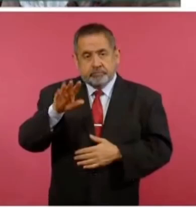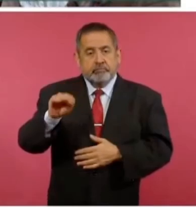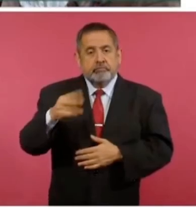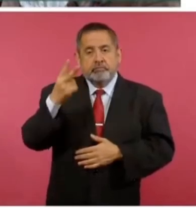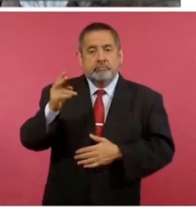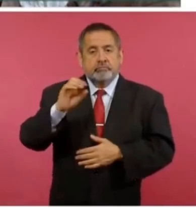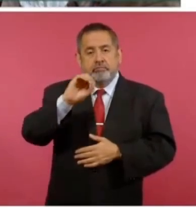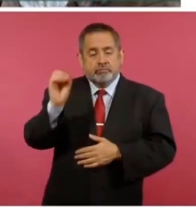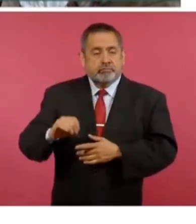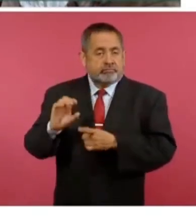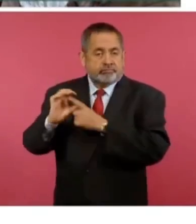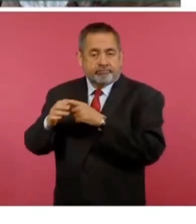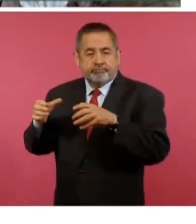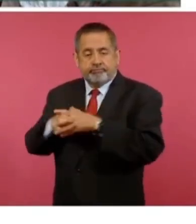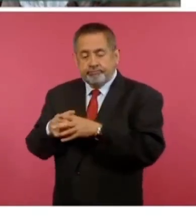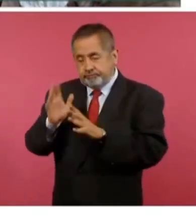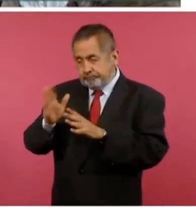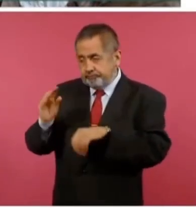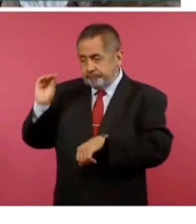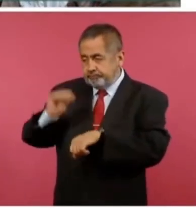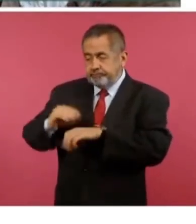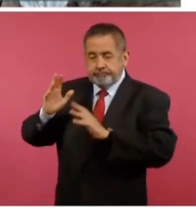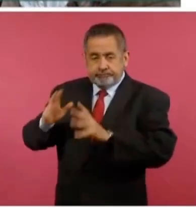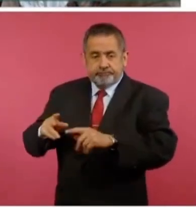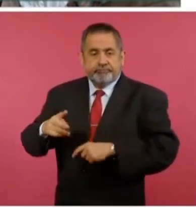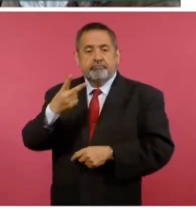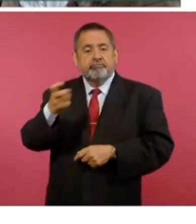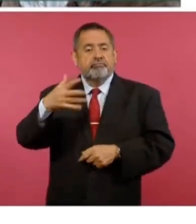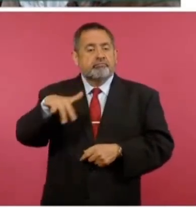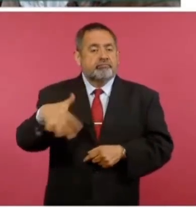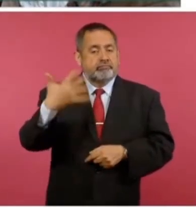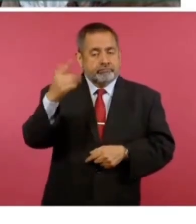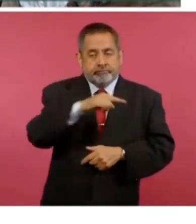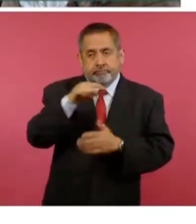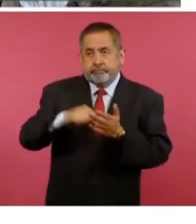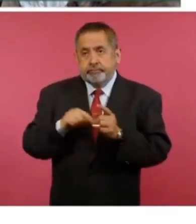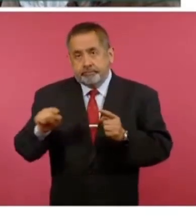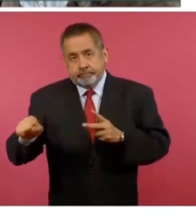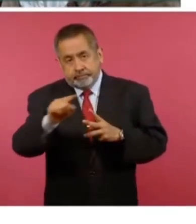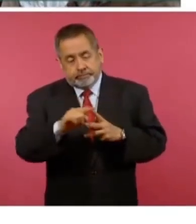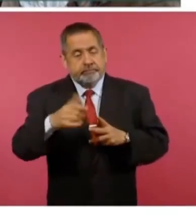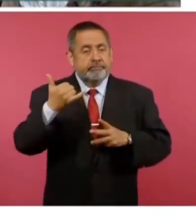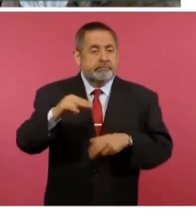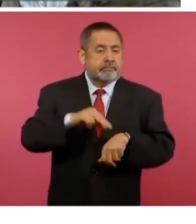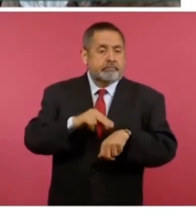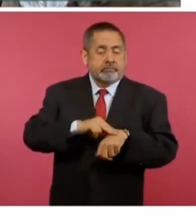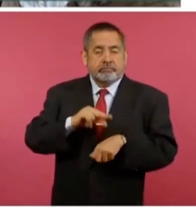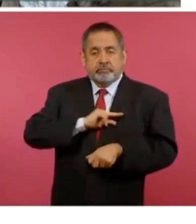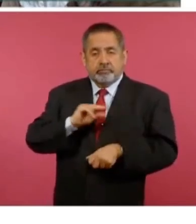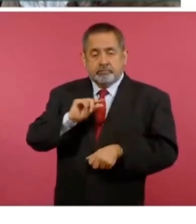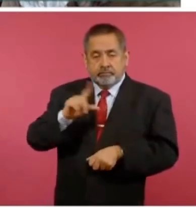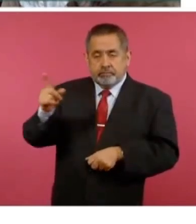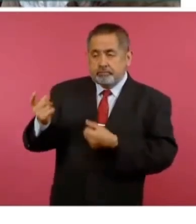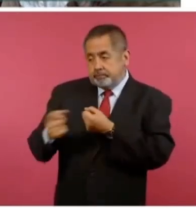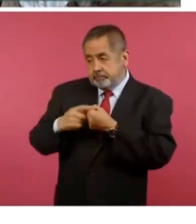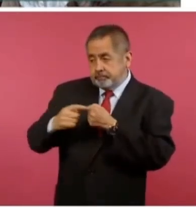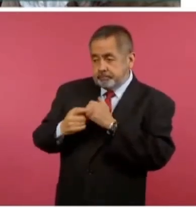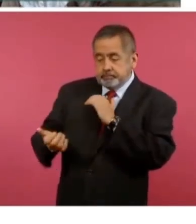los comités en centros de salud ya instalados, en 215 centros de salud, y en el caso de médicos especialistas se han